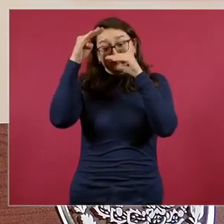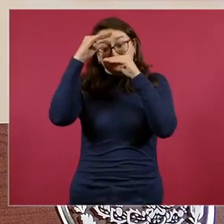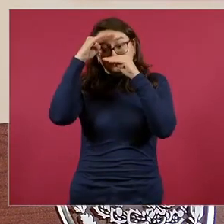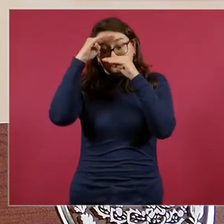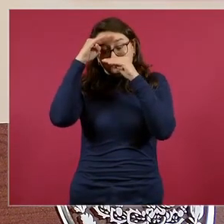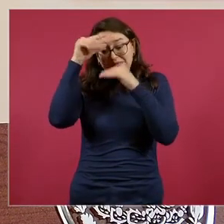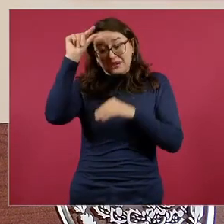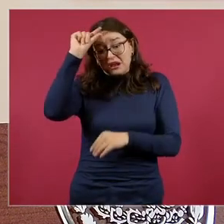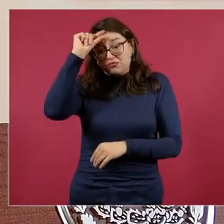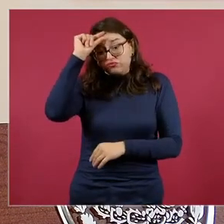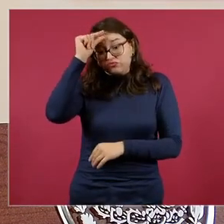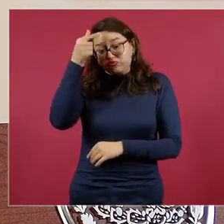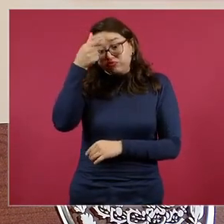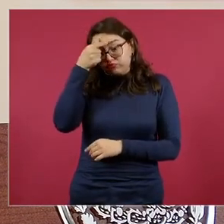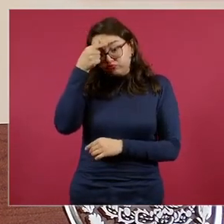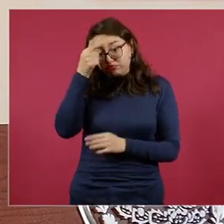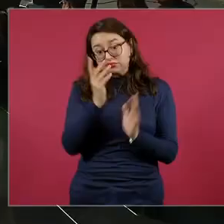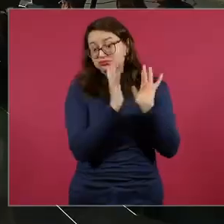Y así,